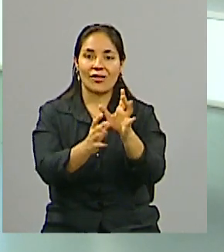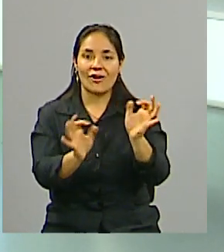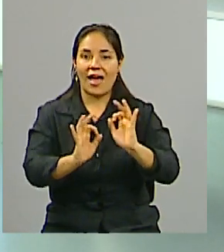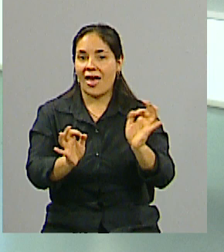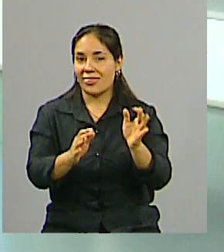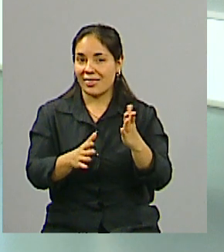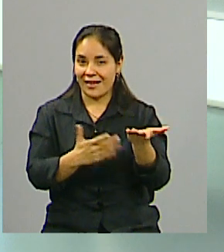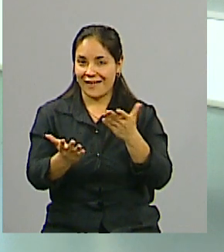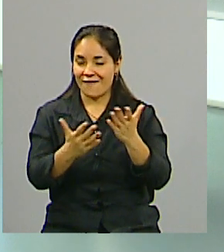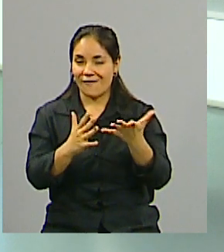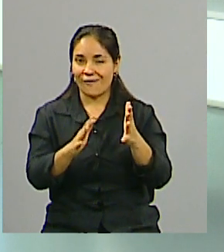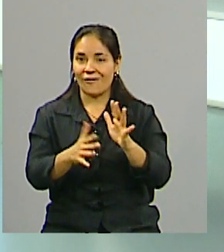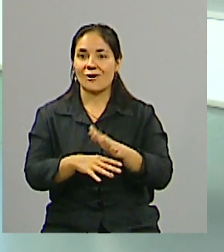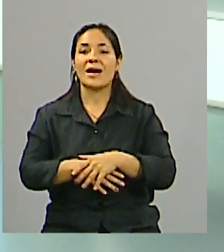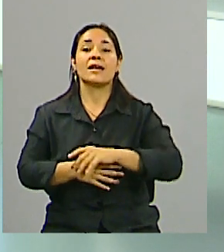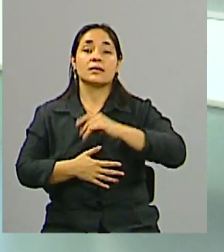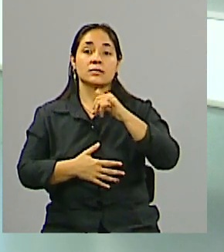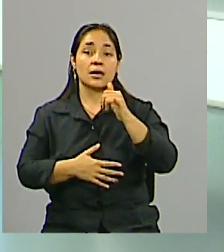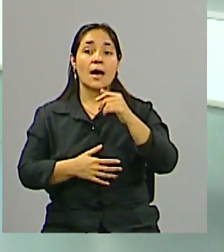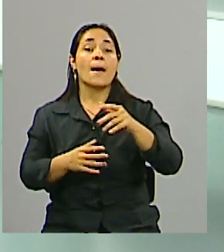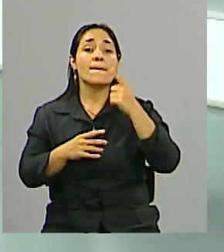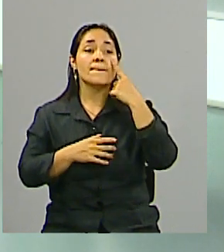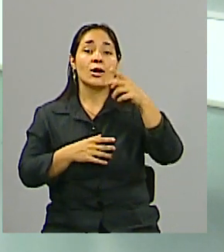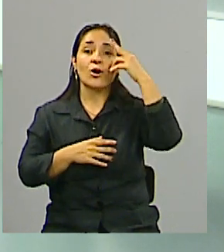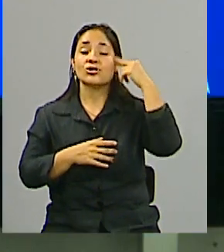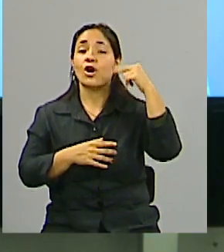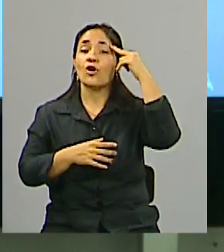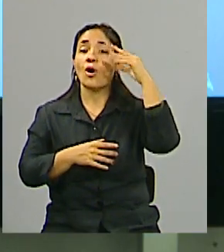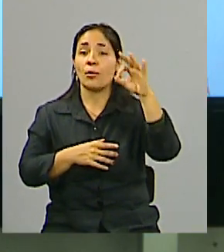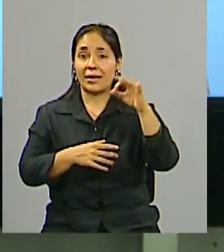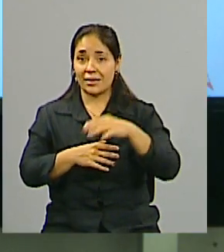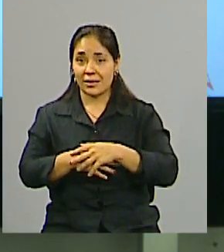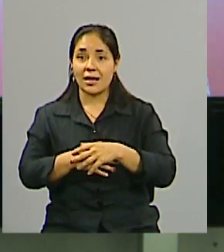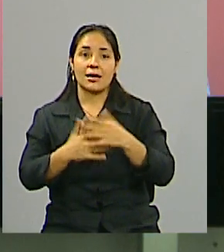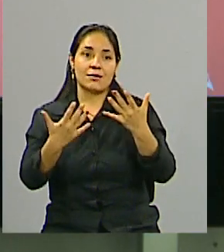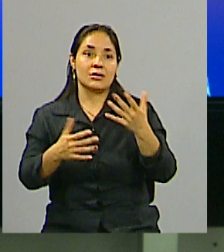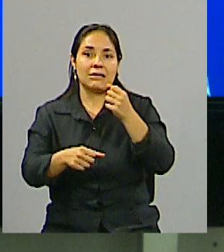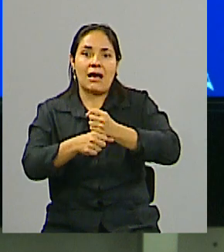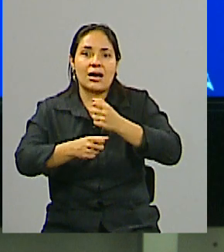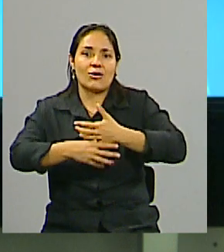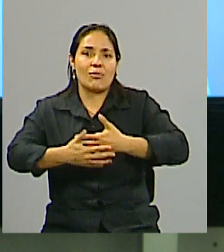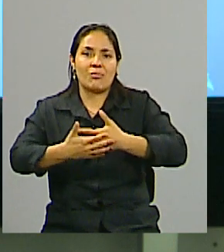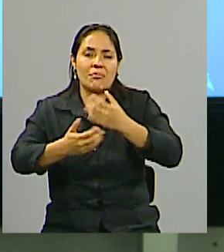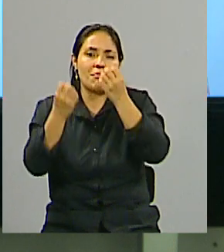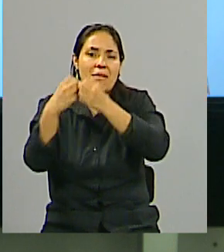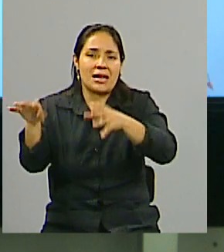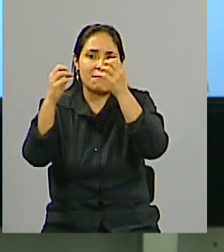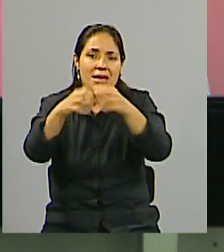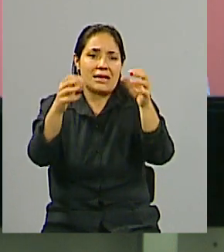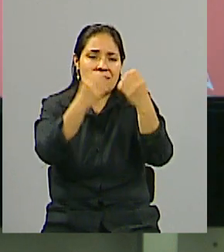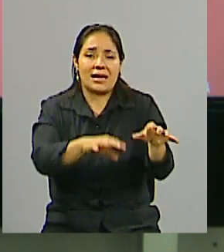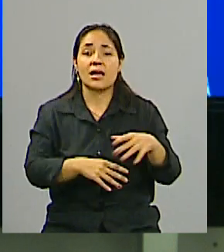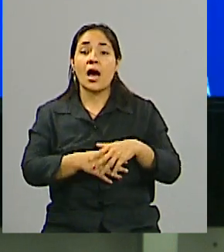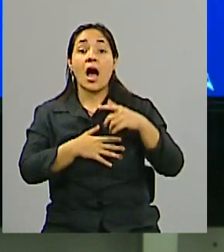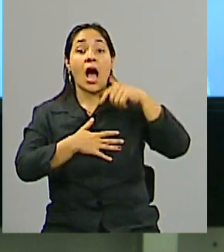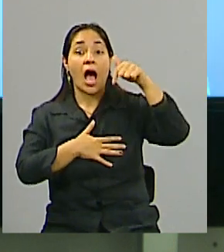y bueno, hoy también está que se impuso en la década de los 90 con el fantasma brutal del desempleo, y ahora se impone con